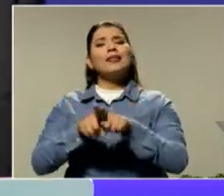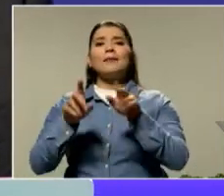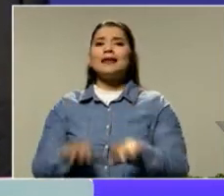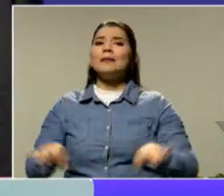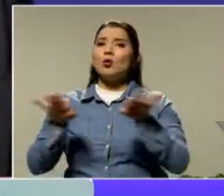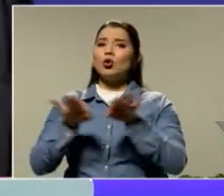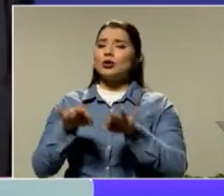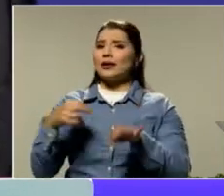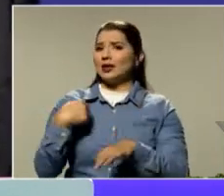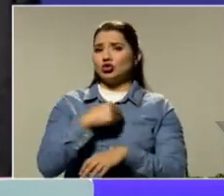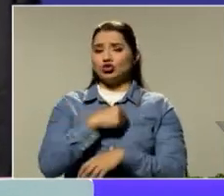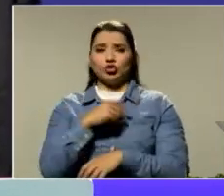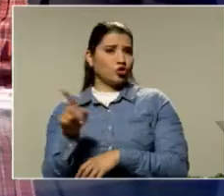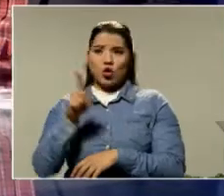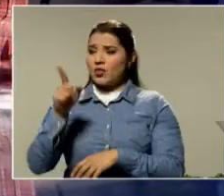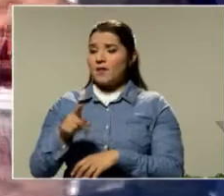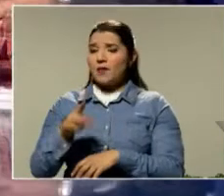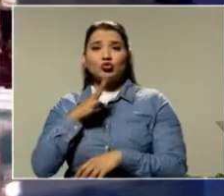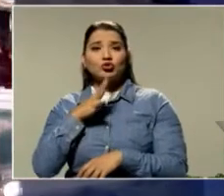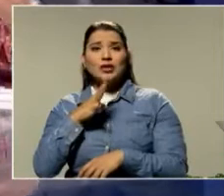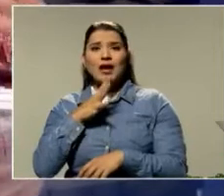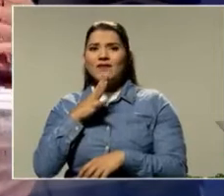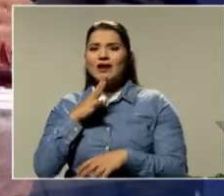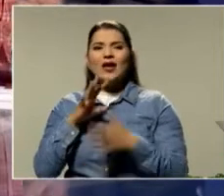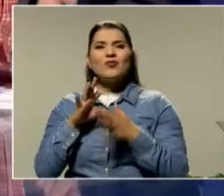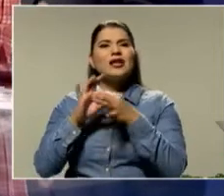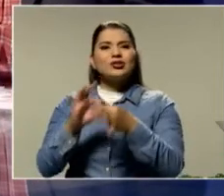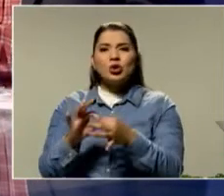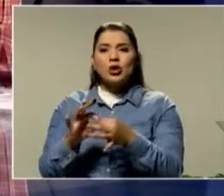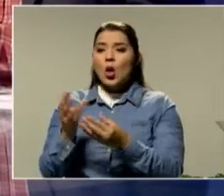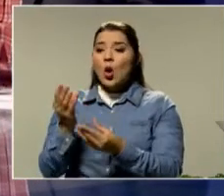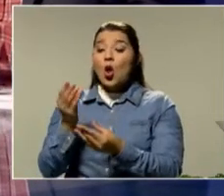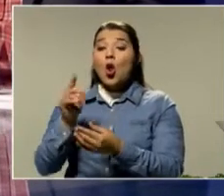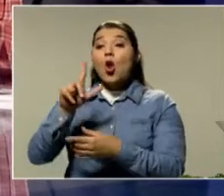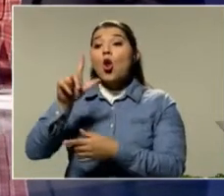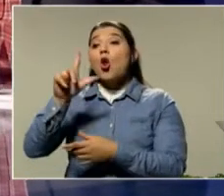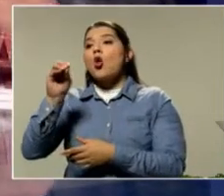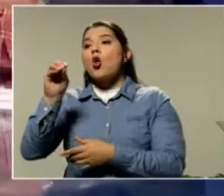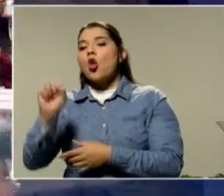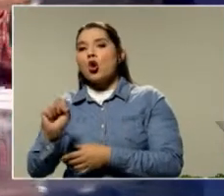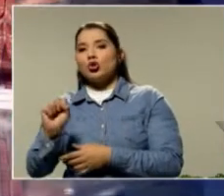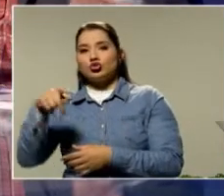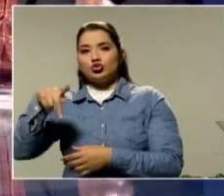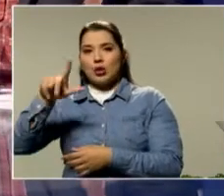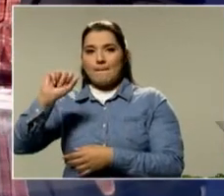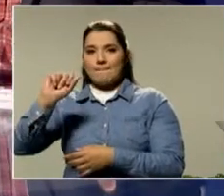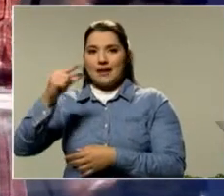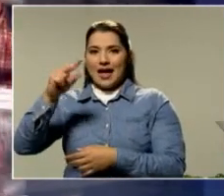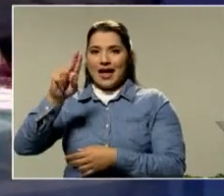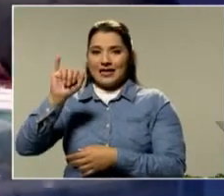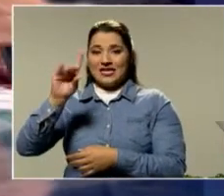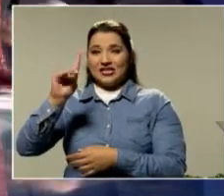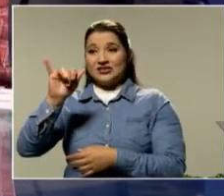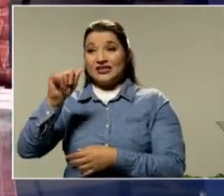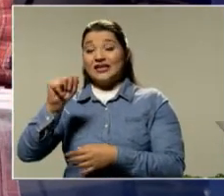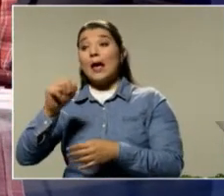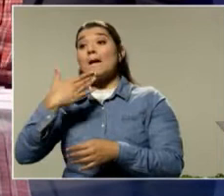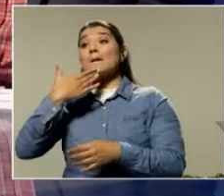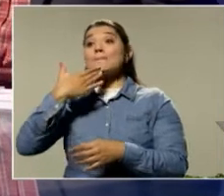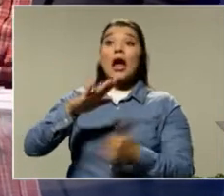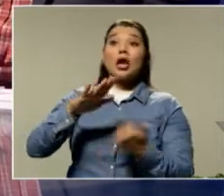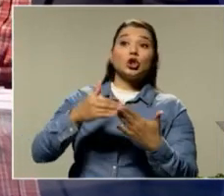deberíamos hablar de los plaguicidas, porque son tan distintos y hay tanta variedad. Y entonces decir los plaguicidas son malos o son buenos,